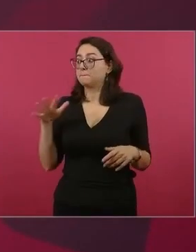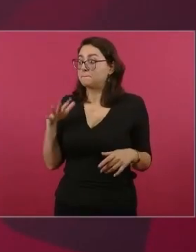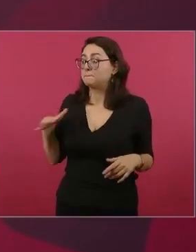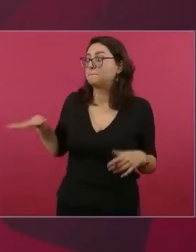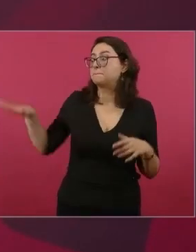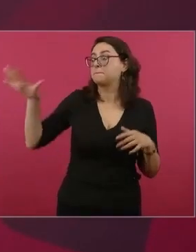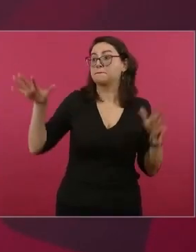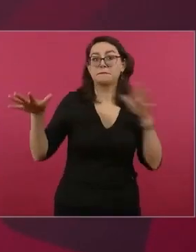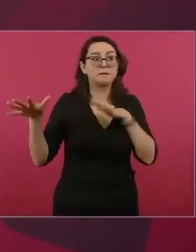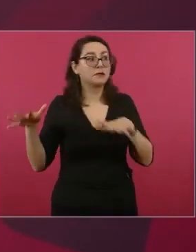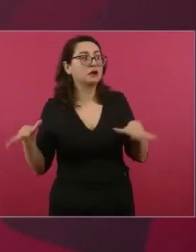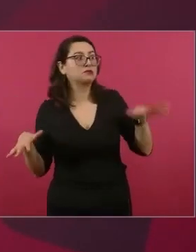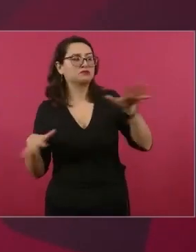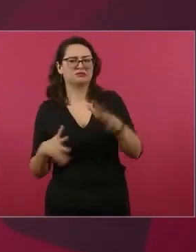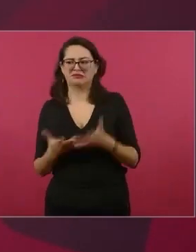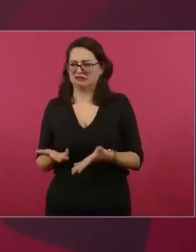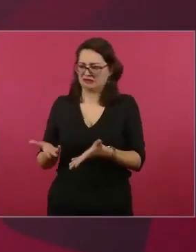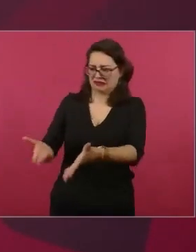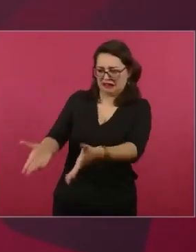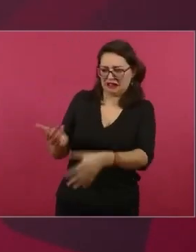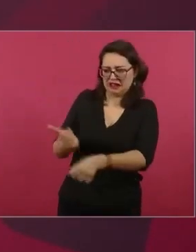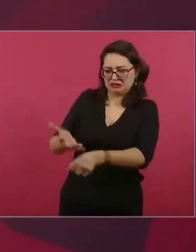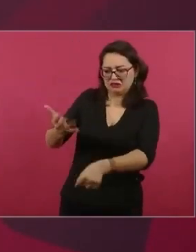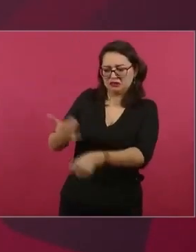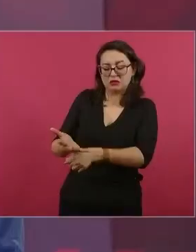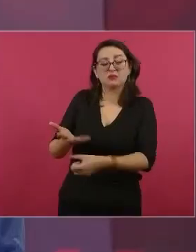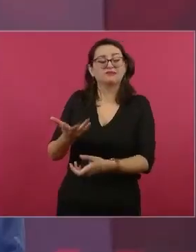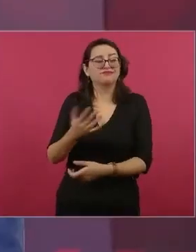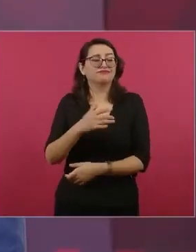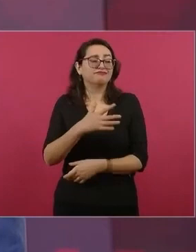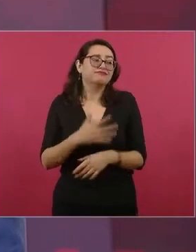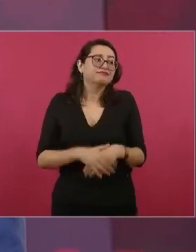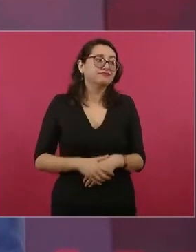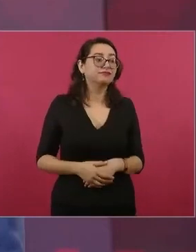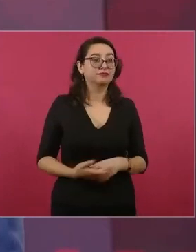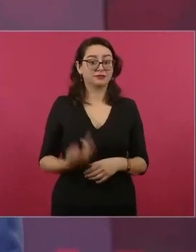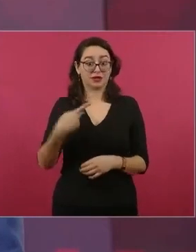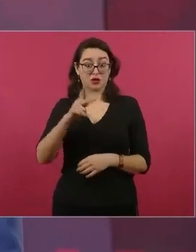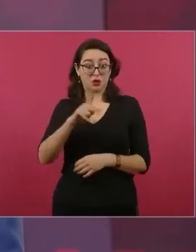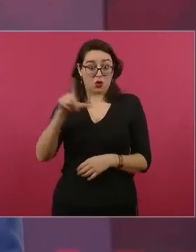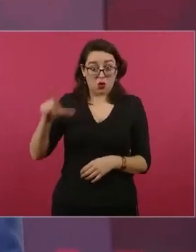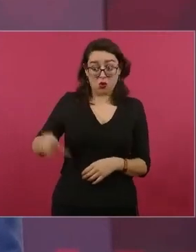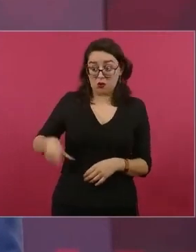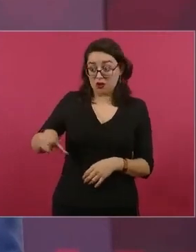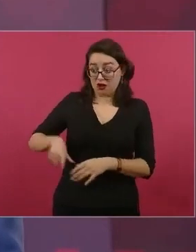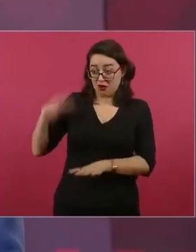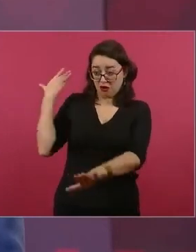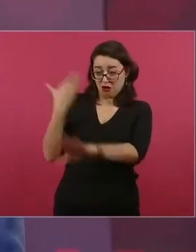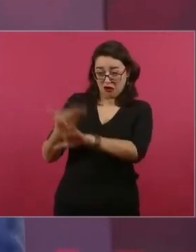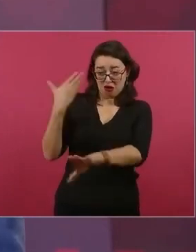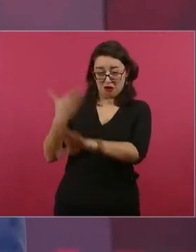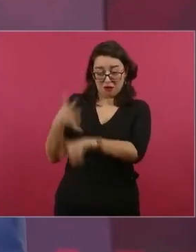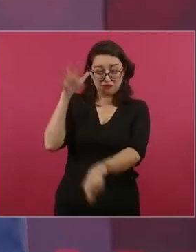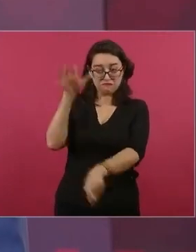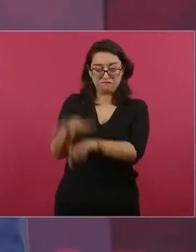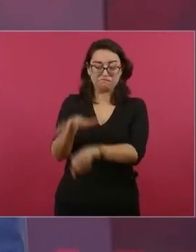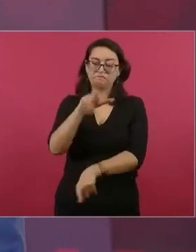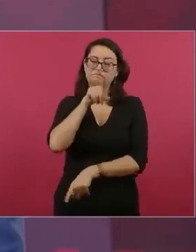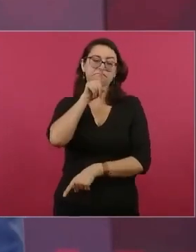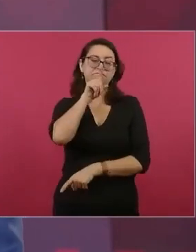que ofrecemos no disculpas pero que es lo mejor lo mejor como se está actuando